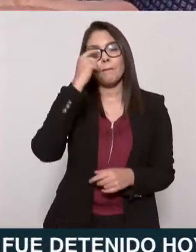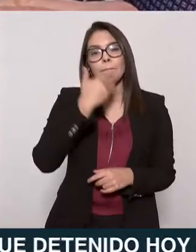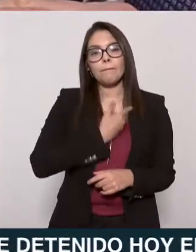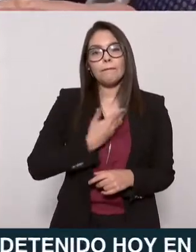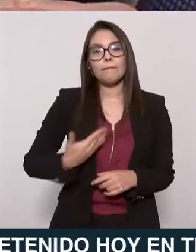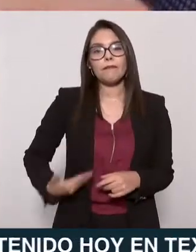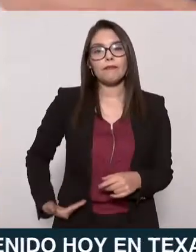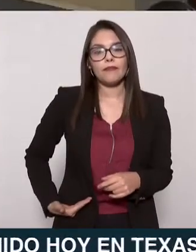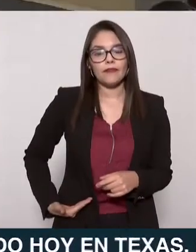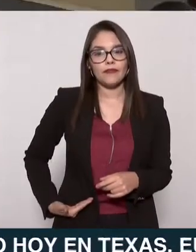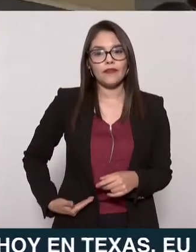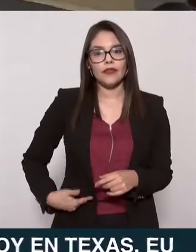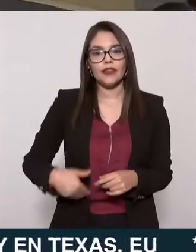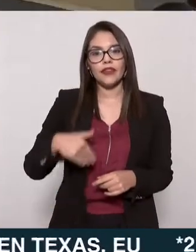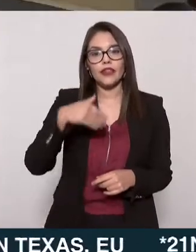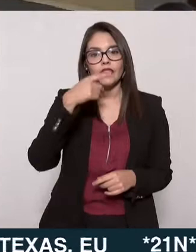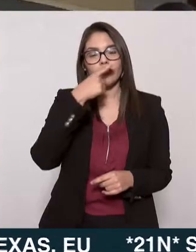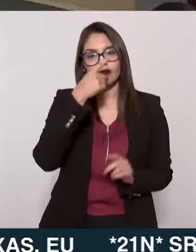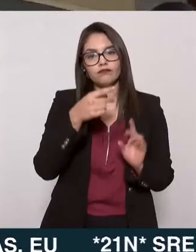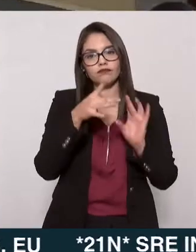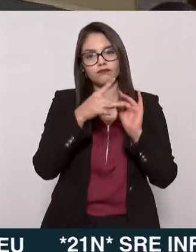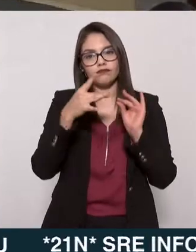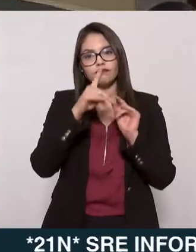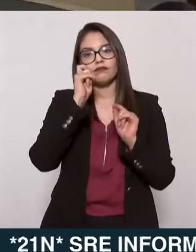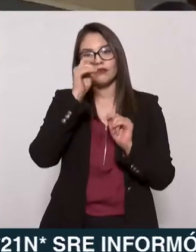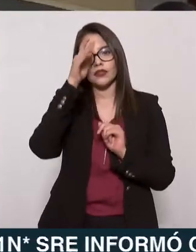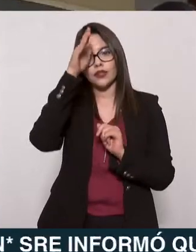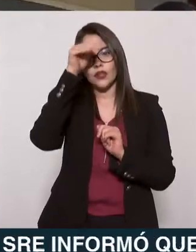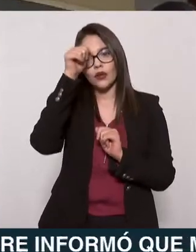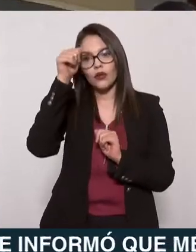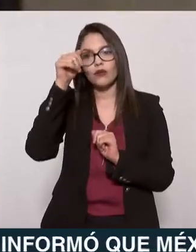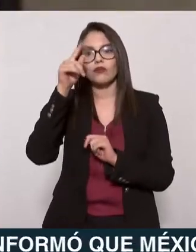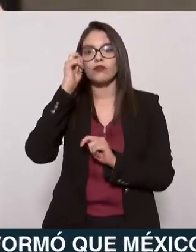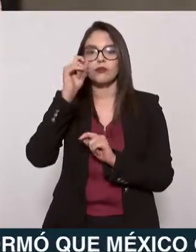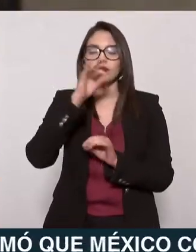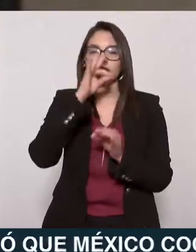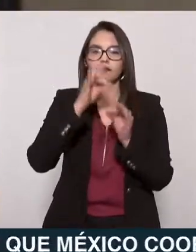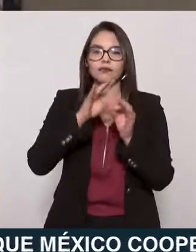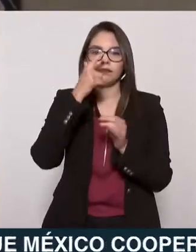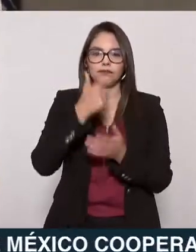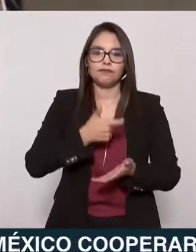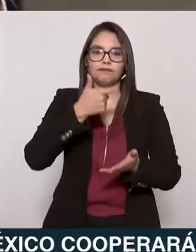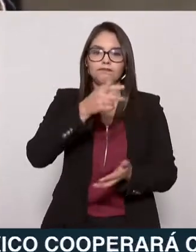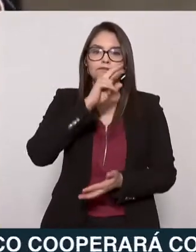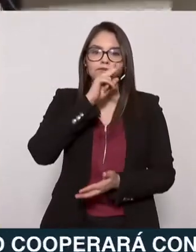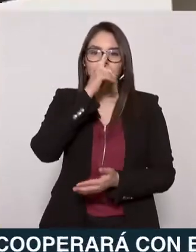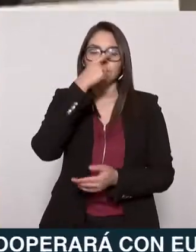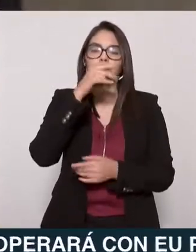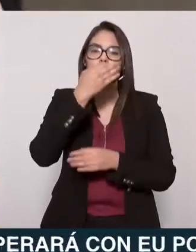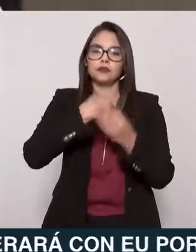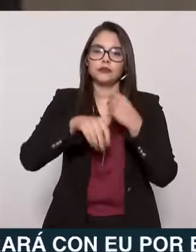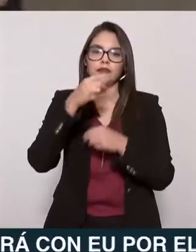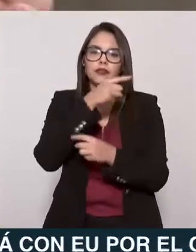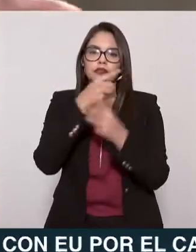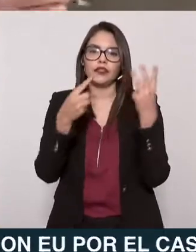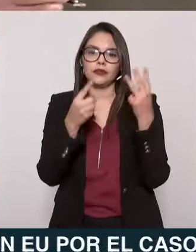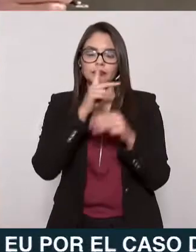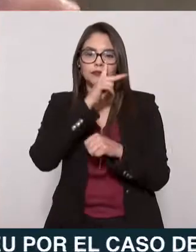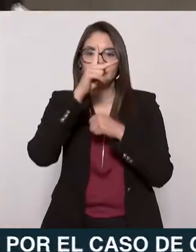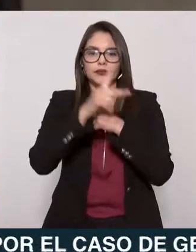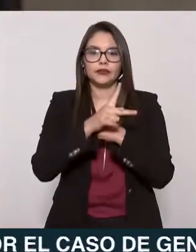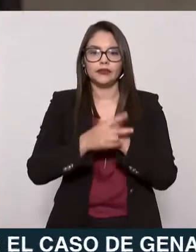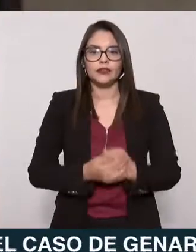López Obrador señaló que se trata de un acuerdo comercial y económicamente benéfico para las tres naciones.